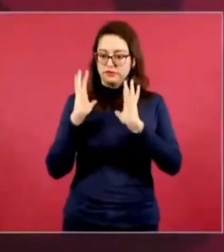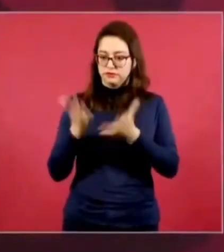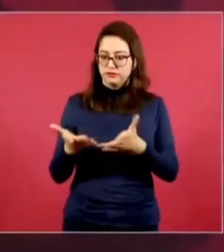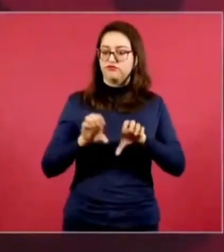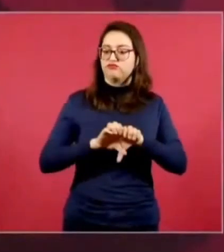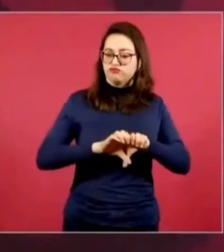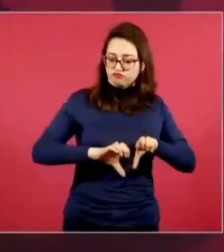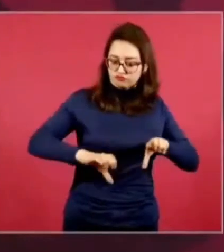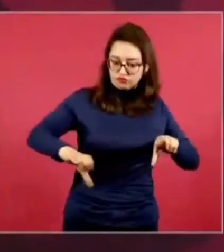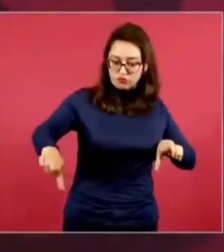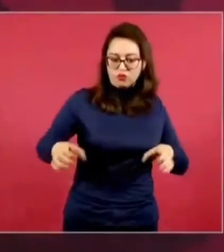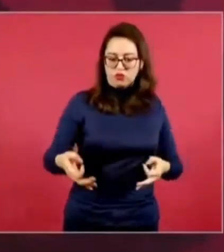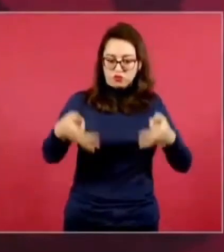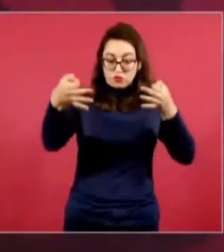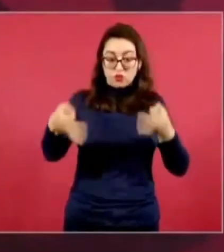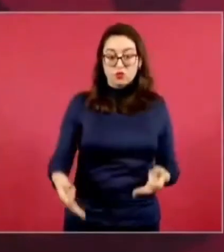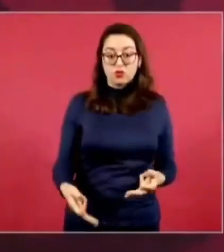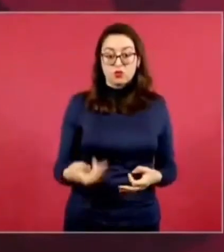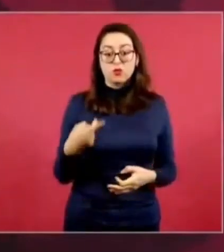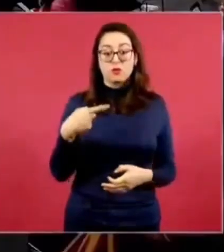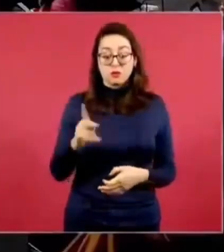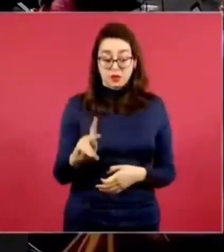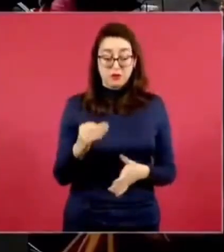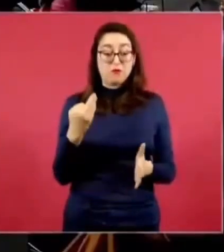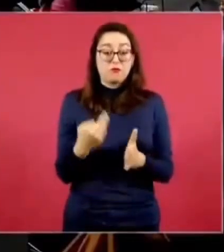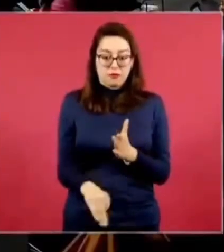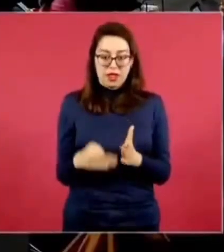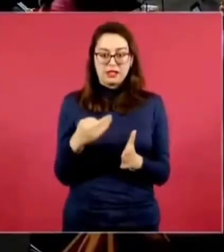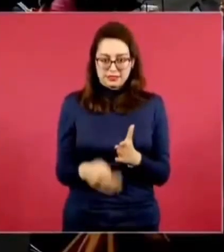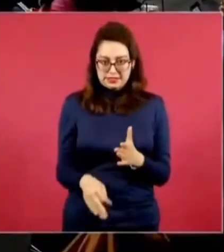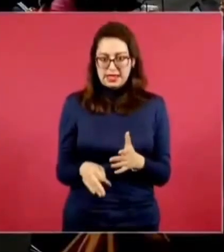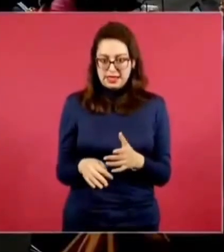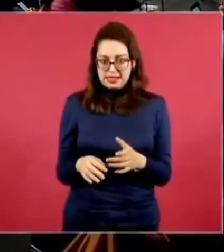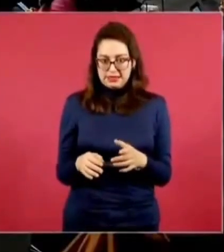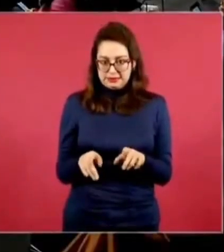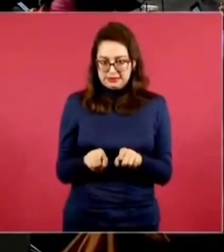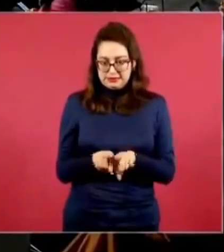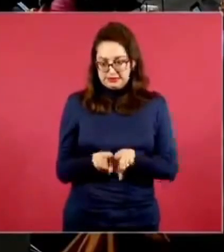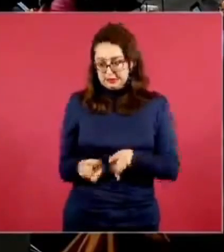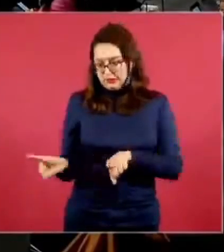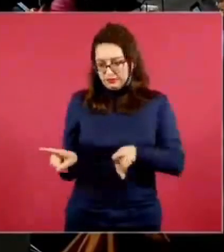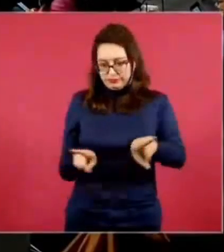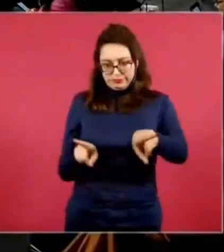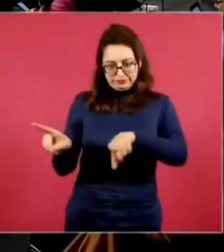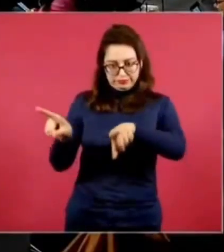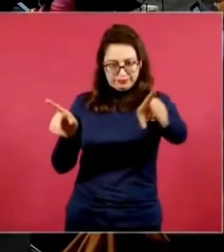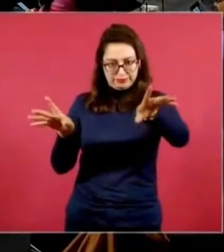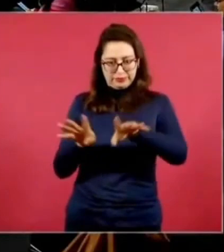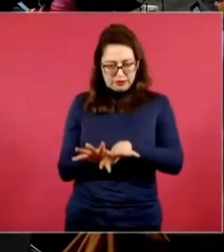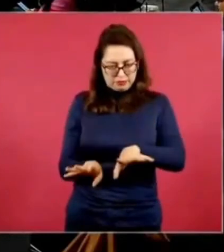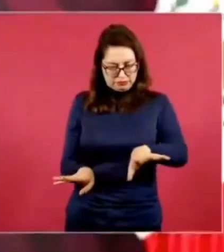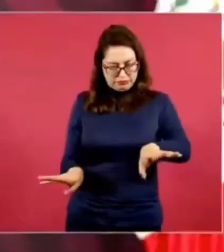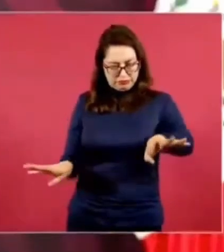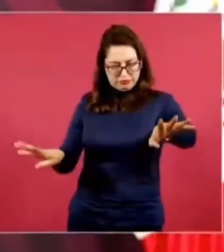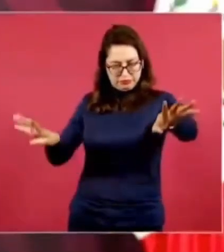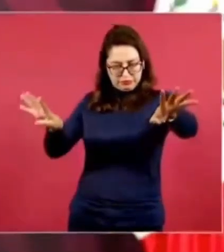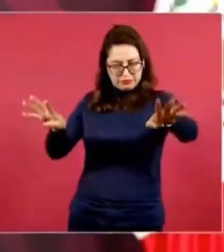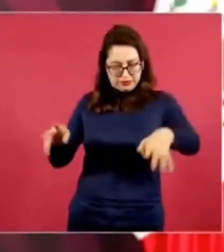ya pero hace falta la red hacen falta las red que existían pero pues